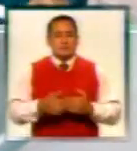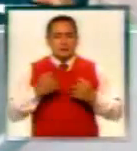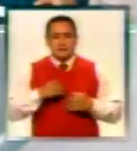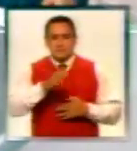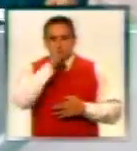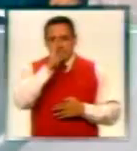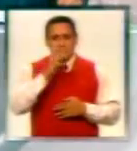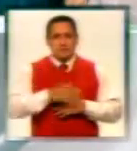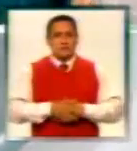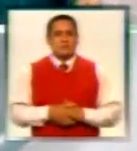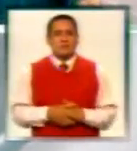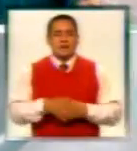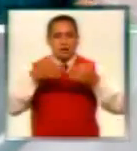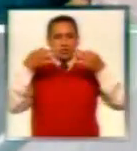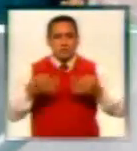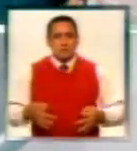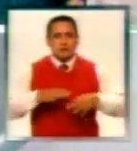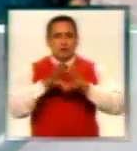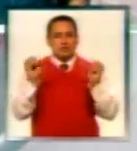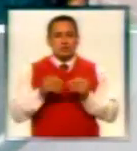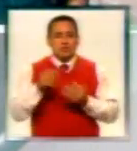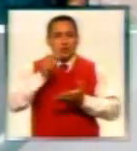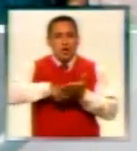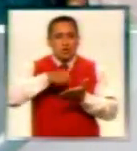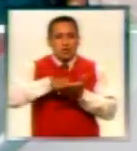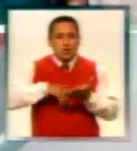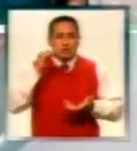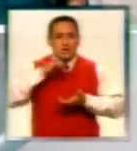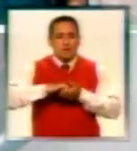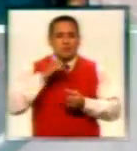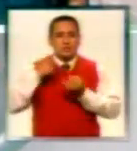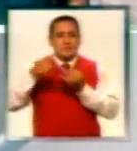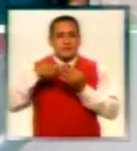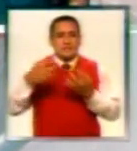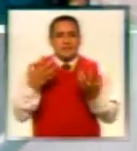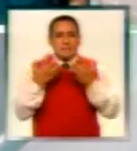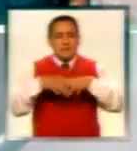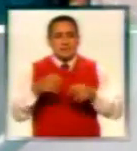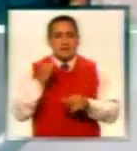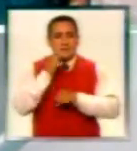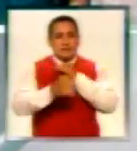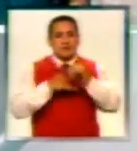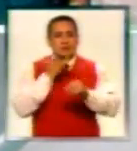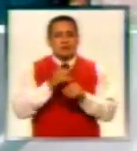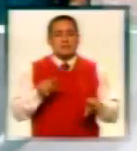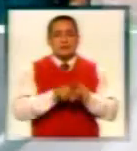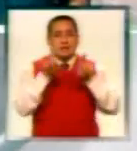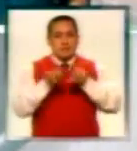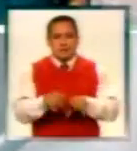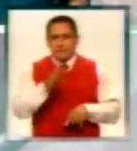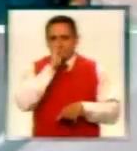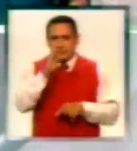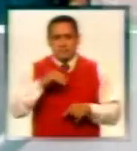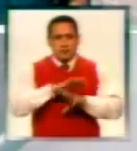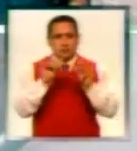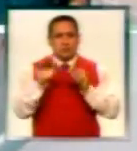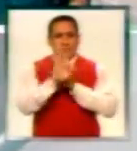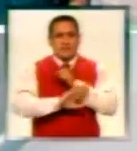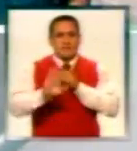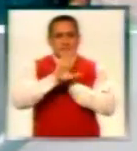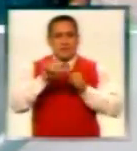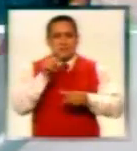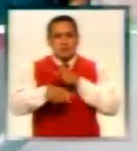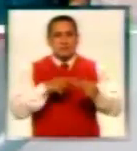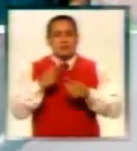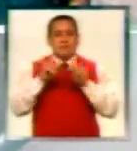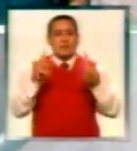serio en este cumplimiento de los contratos con empresas internacionales, pero además firme en defensa del medio ambiente. Pero